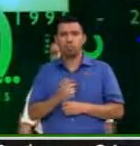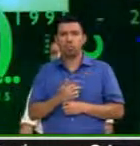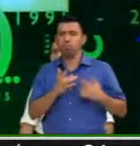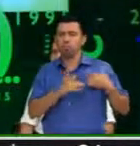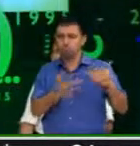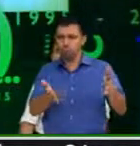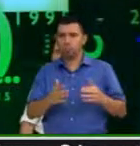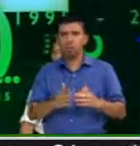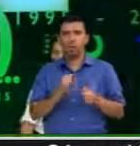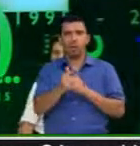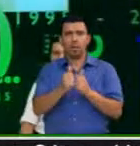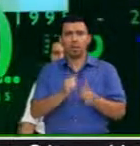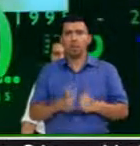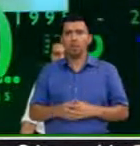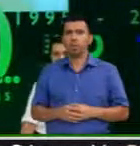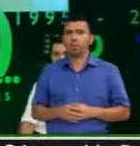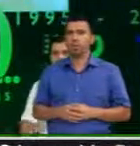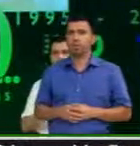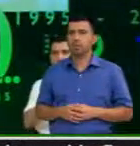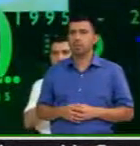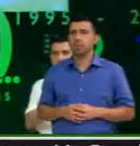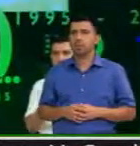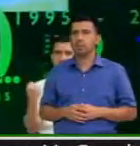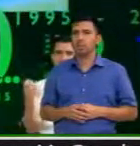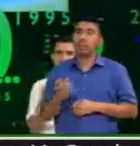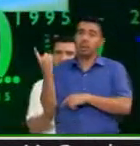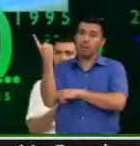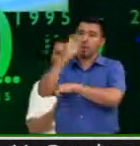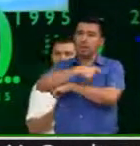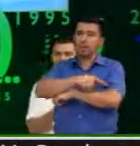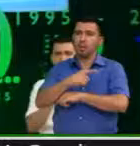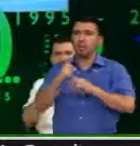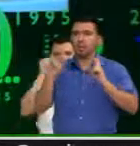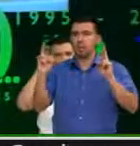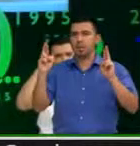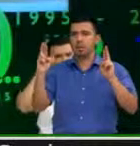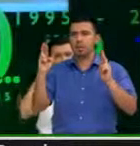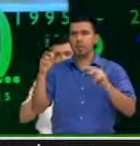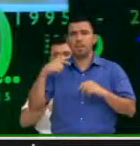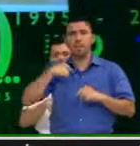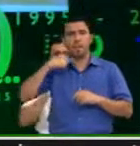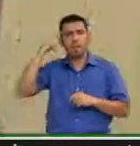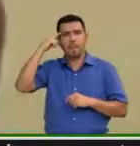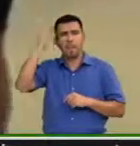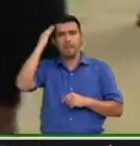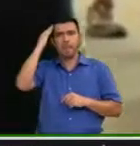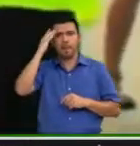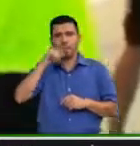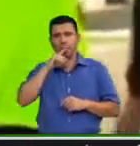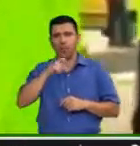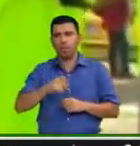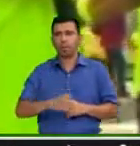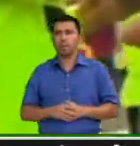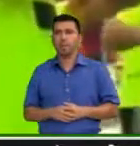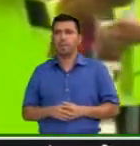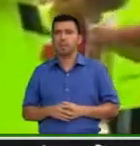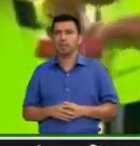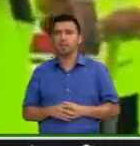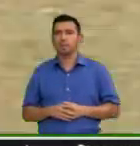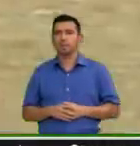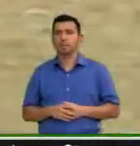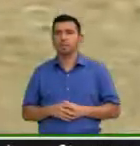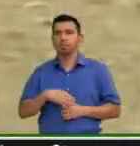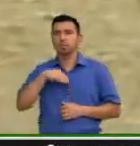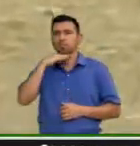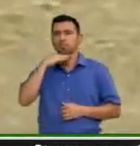deporte para que ese día se siga conmemorando aquí en Bucaramanga. Espacio concertado con las víctimas,